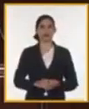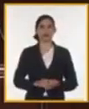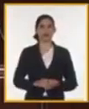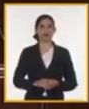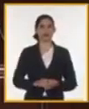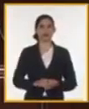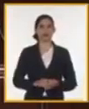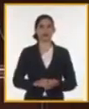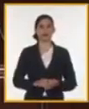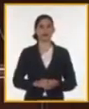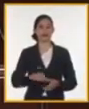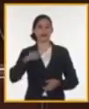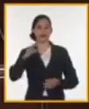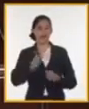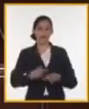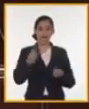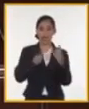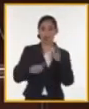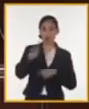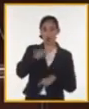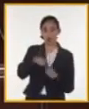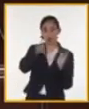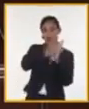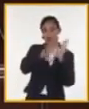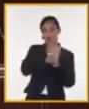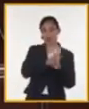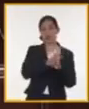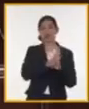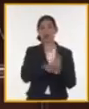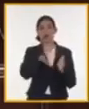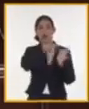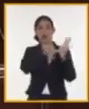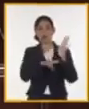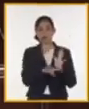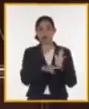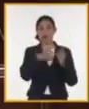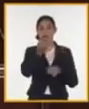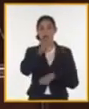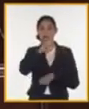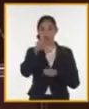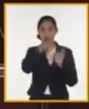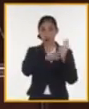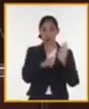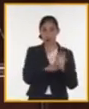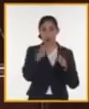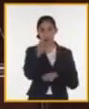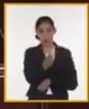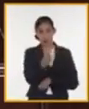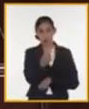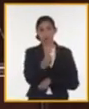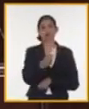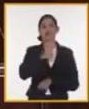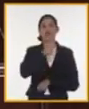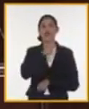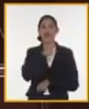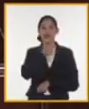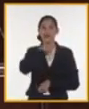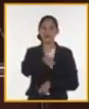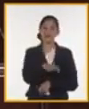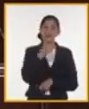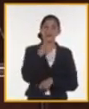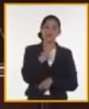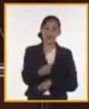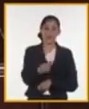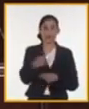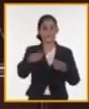Según los reglamentos del Comité Central del Partido, en su artículo 1 e inciso E, se establece que el Pleno puede aprobar